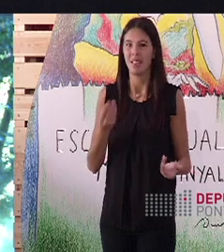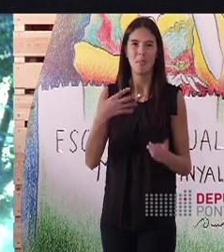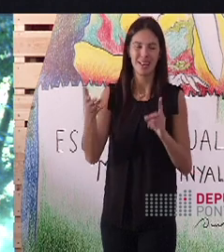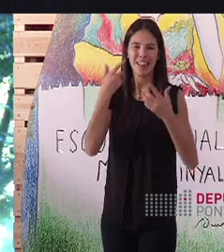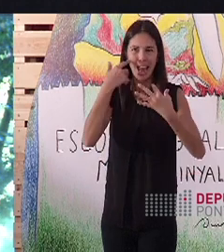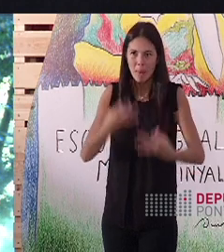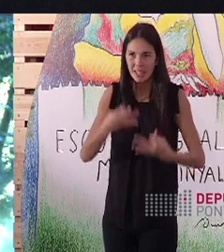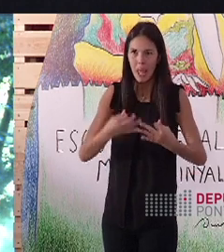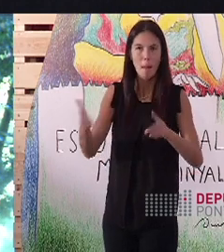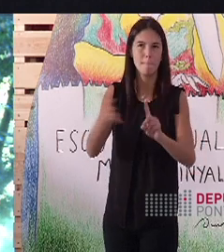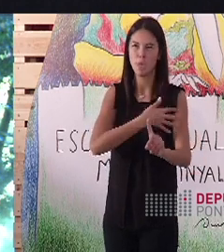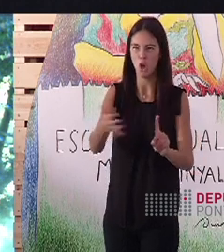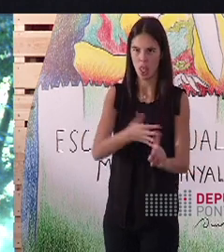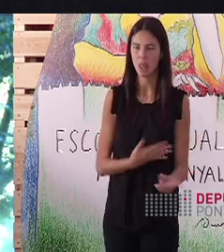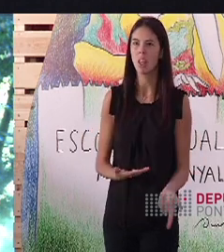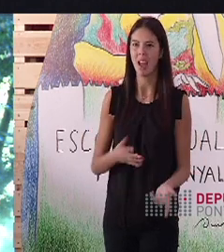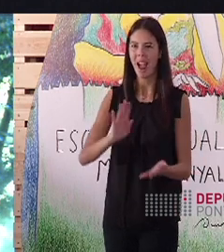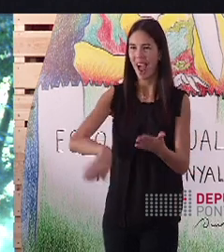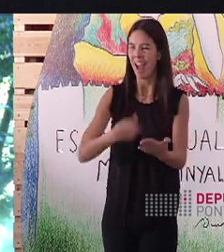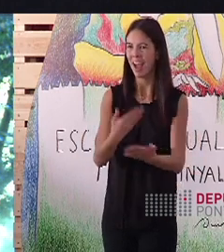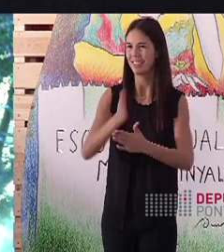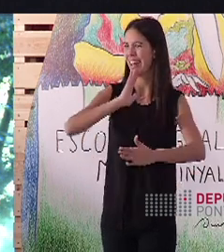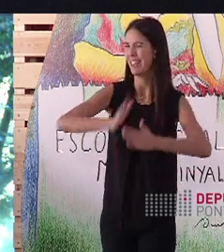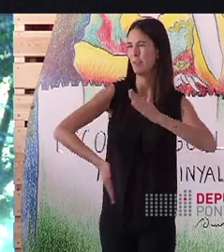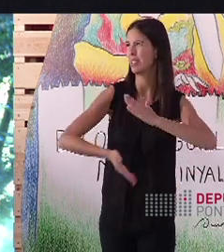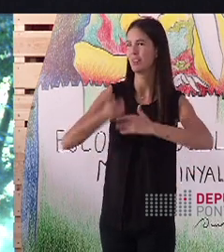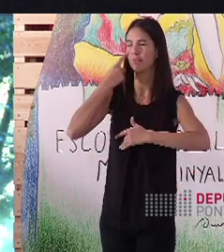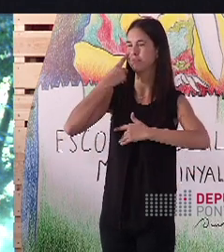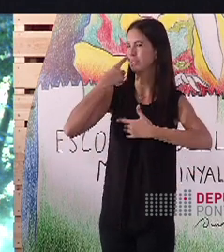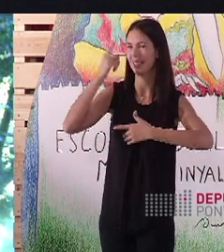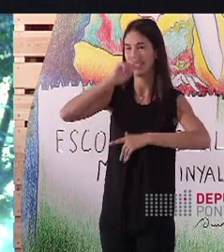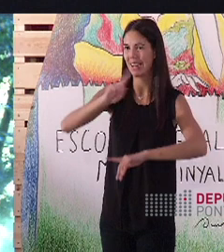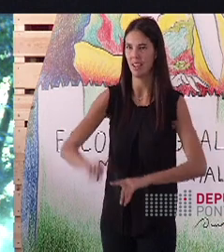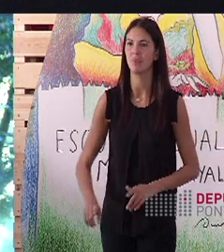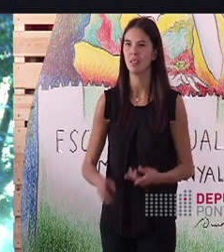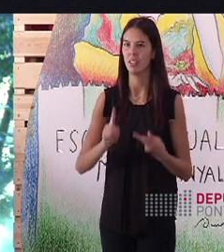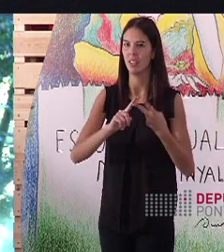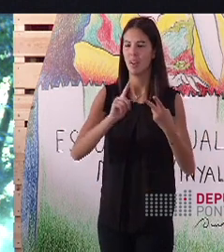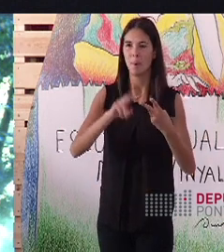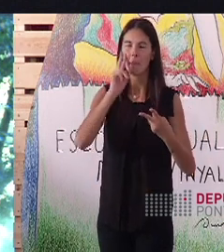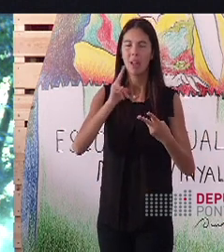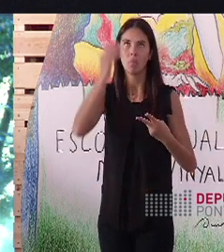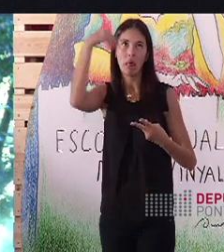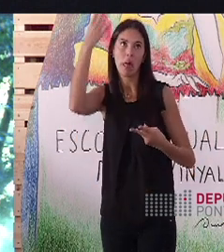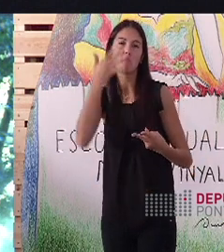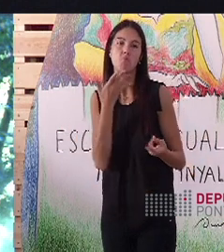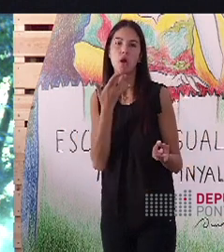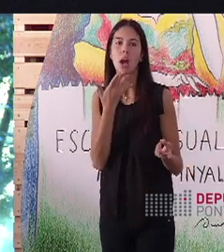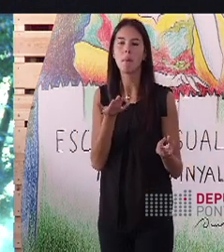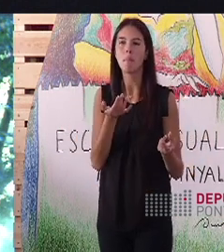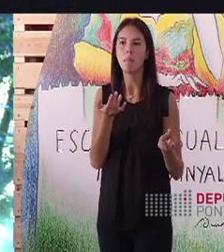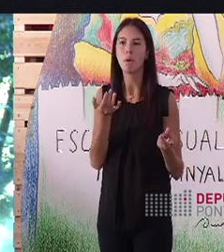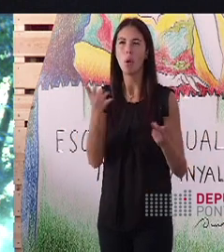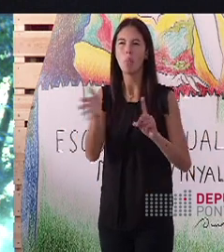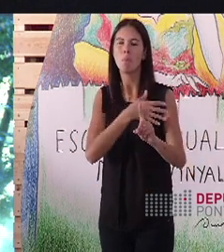de violencia, hasta extremos completamente insólitos. normalizan la idea de que